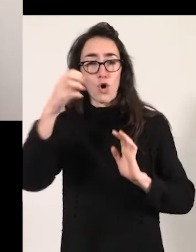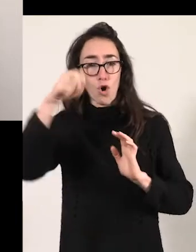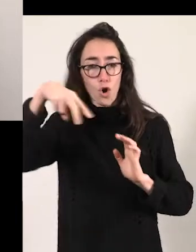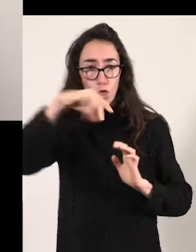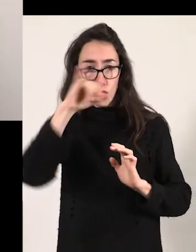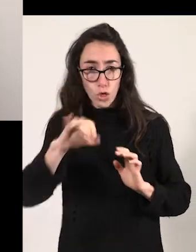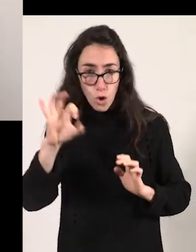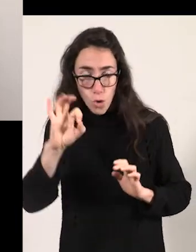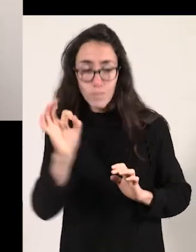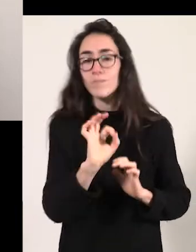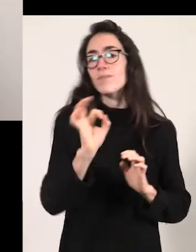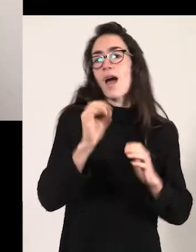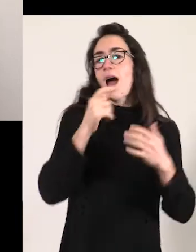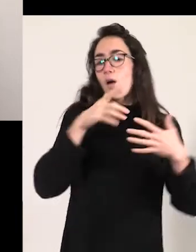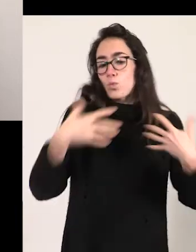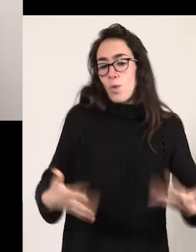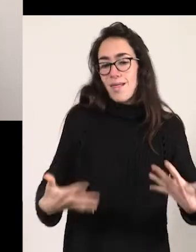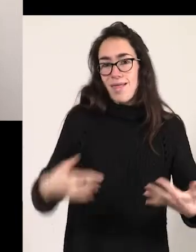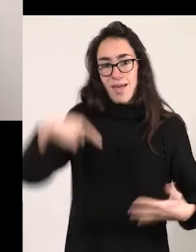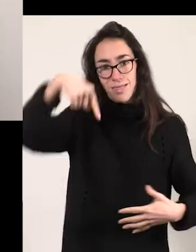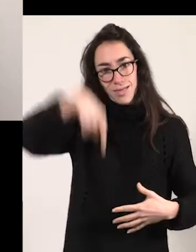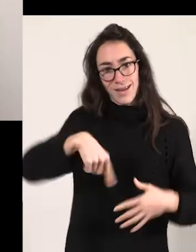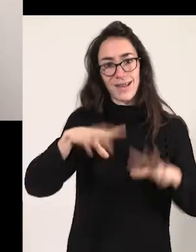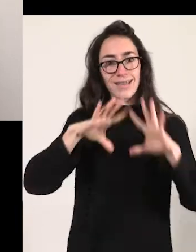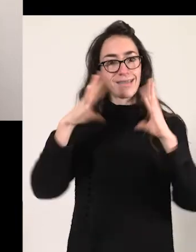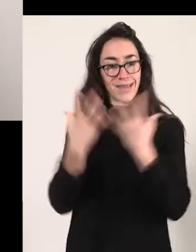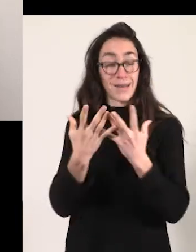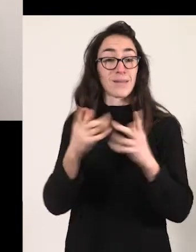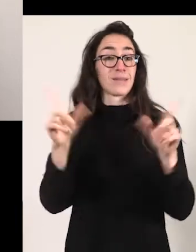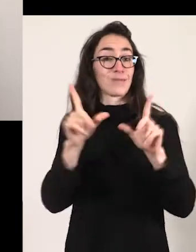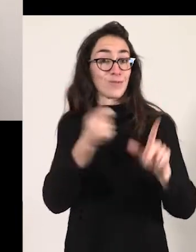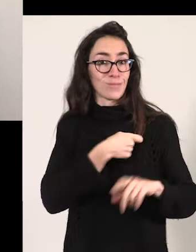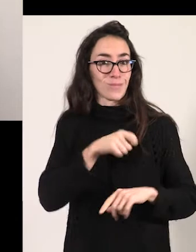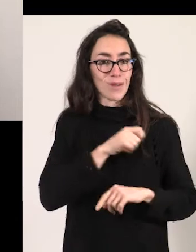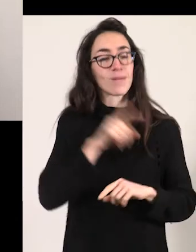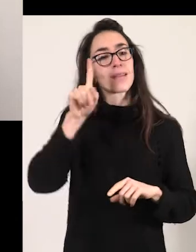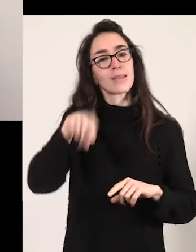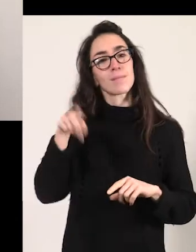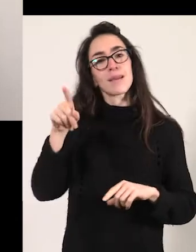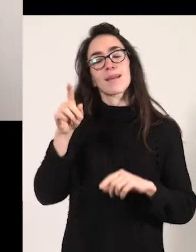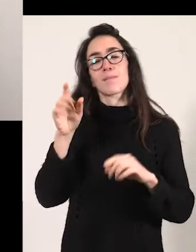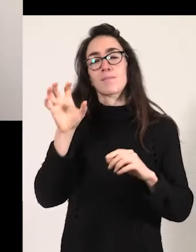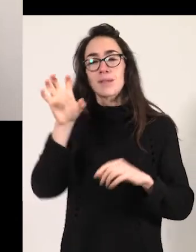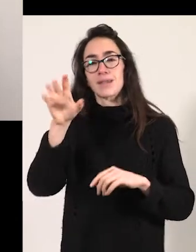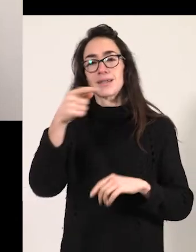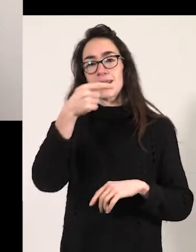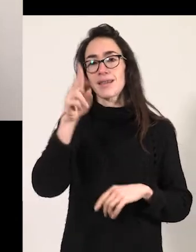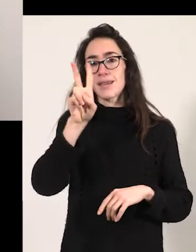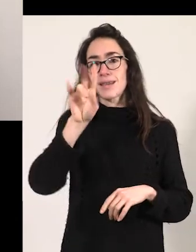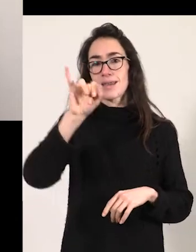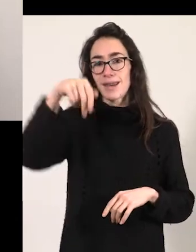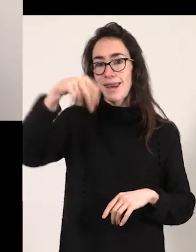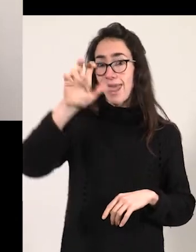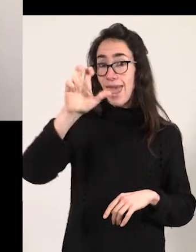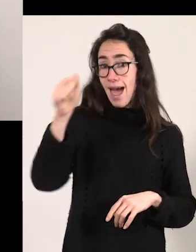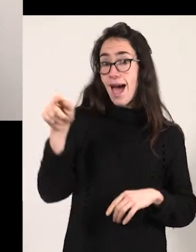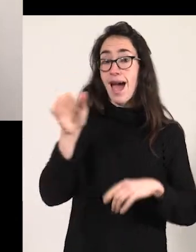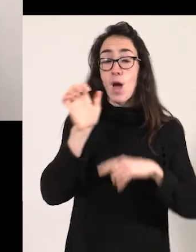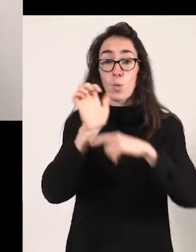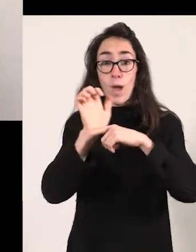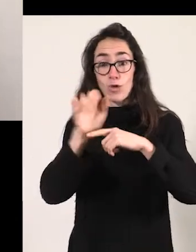en el Mundo o en la actualidad Aquí la Tierra, en Televisión Española de la 1. También pasó por la televisión de Guinea